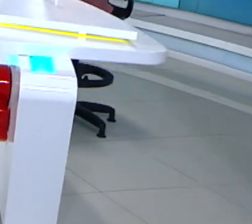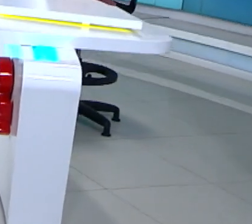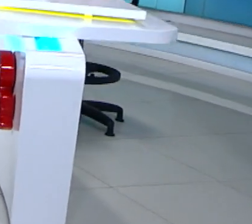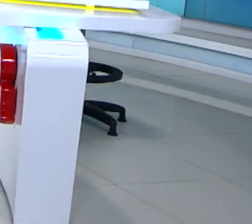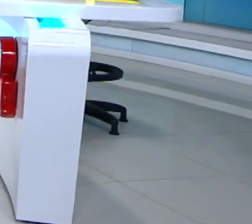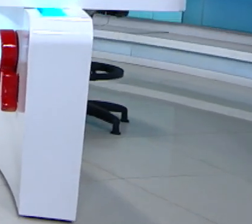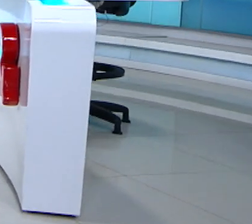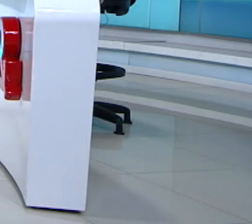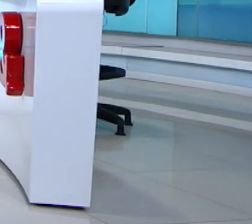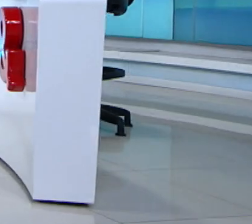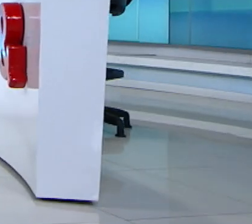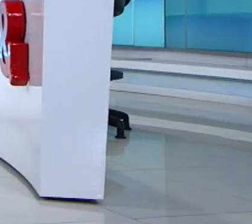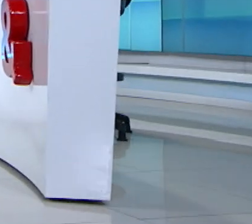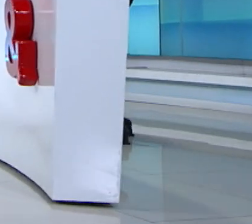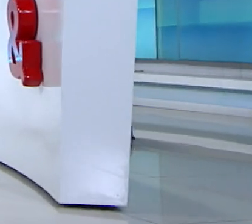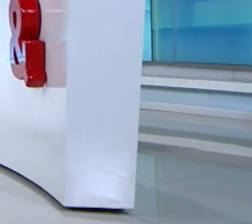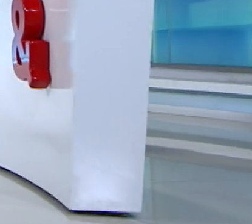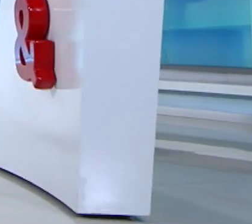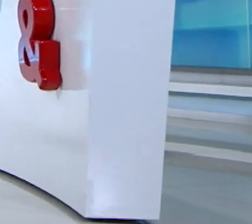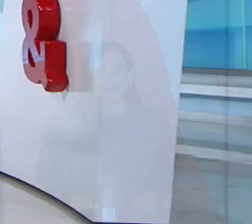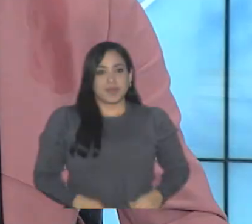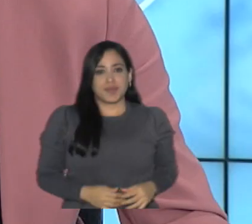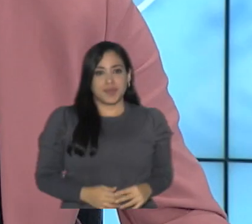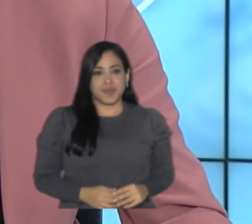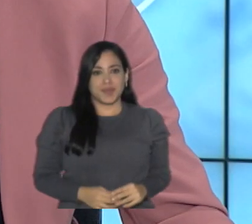Con Beatriz Elena Álvarez.